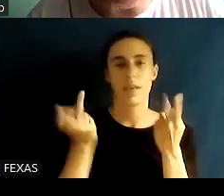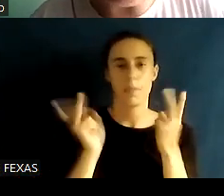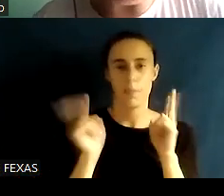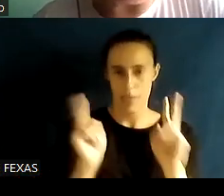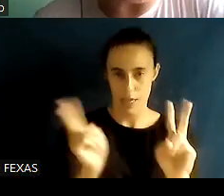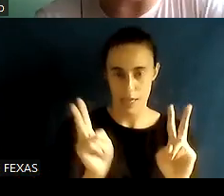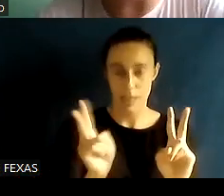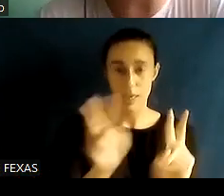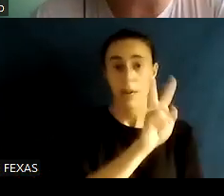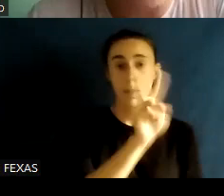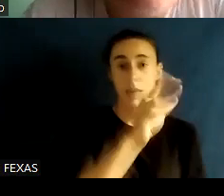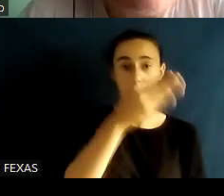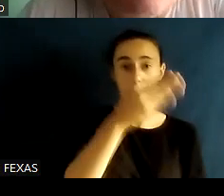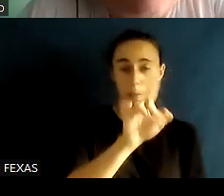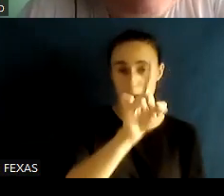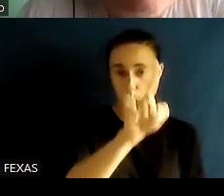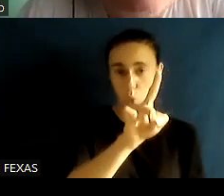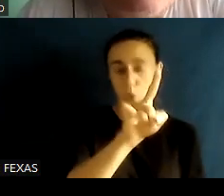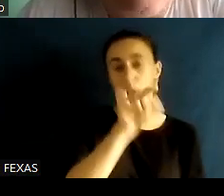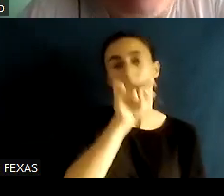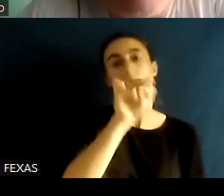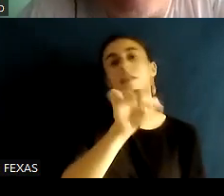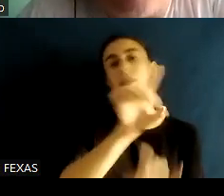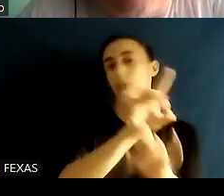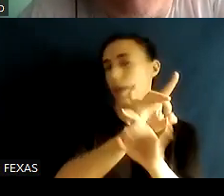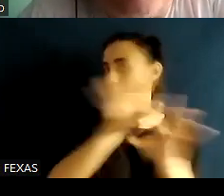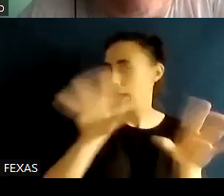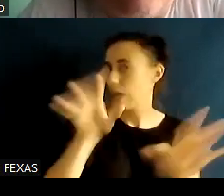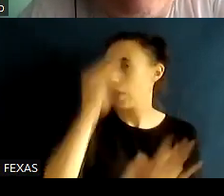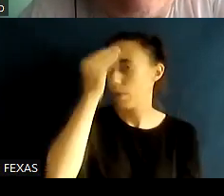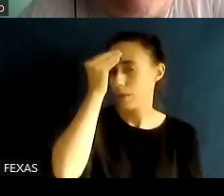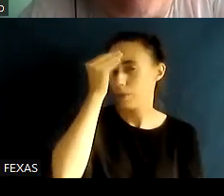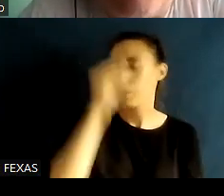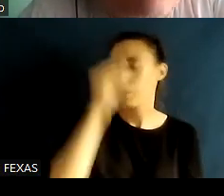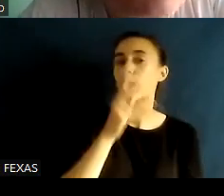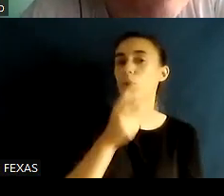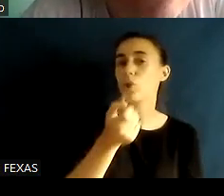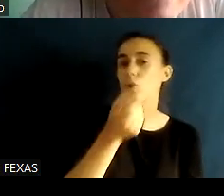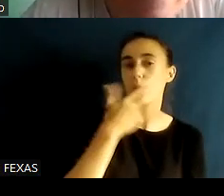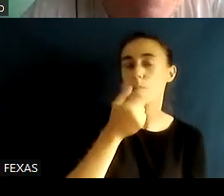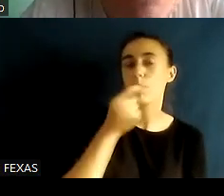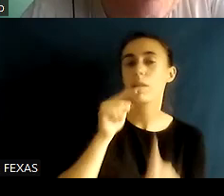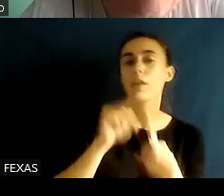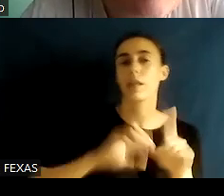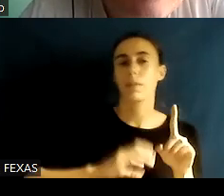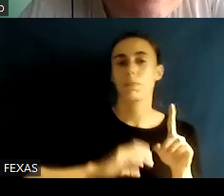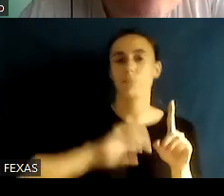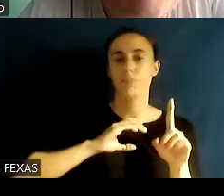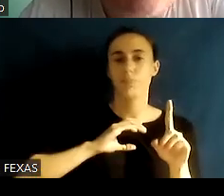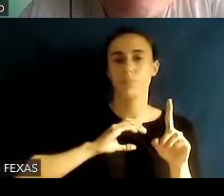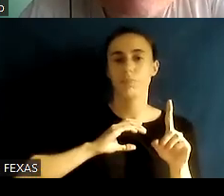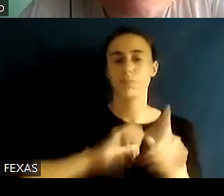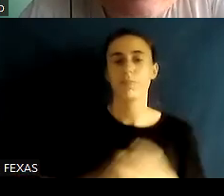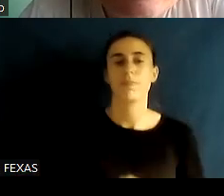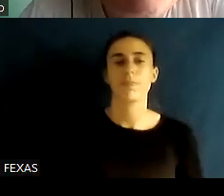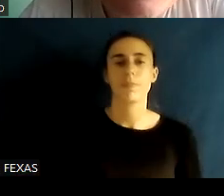B1 es una de las que tendríamos que tener claramente en mente como suplemento a la hora de mejorar nuestro estado anímico. Con